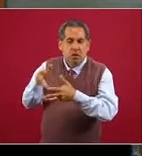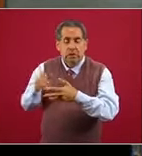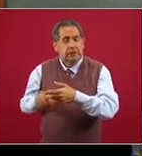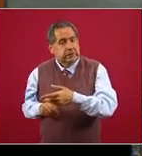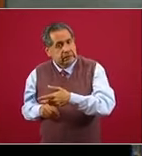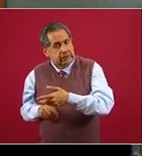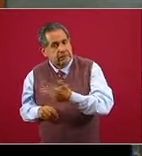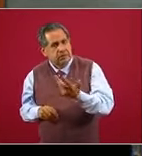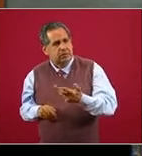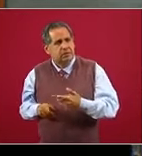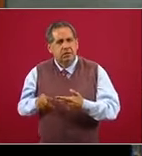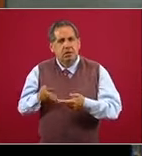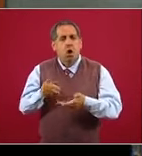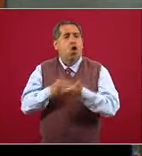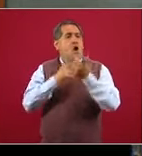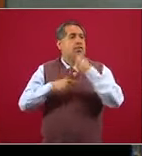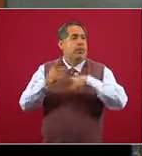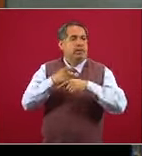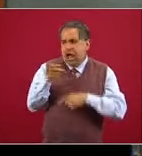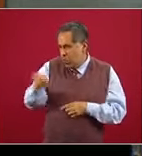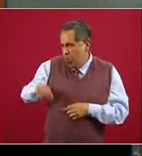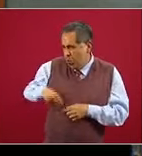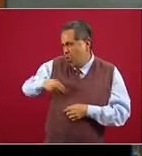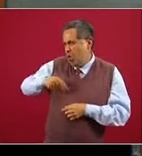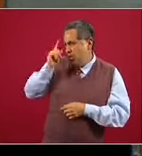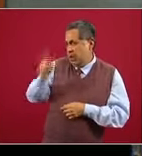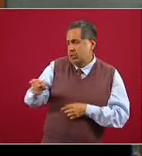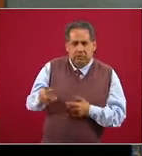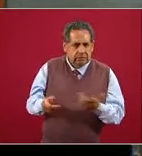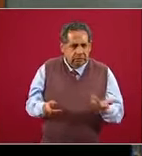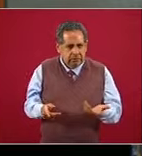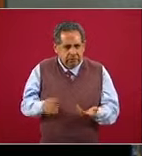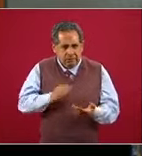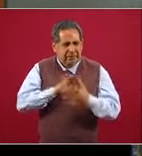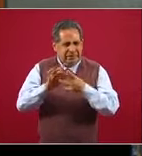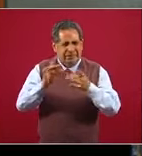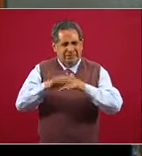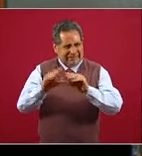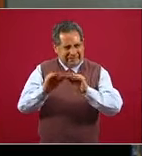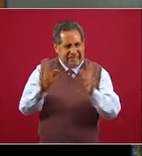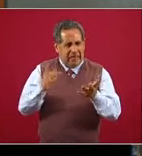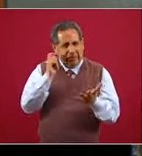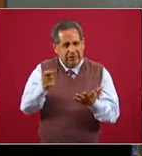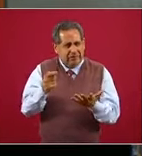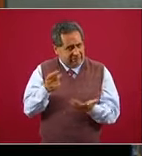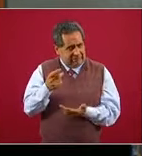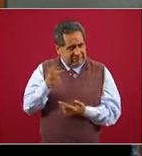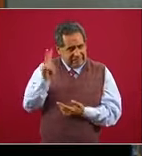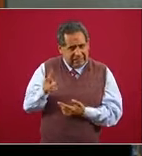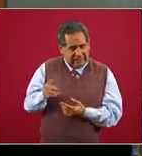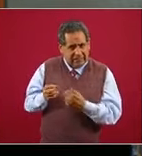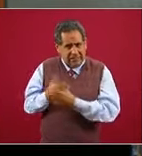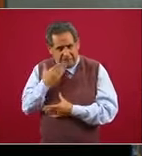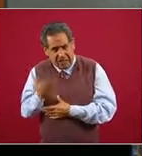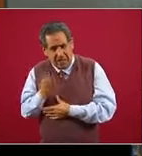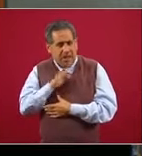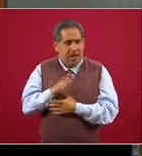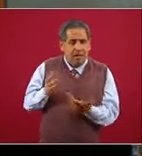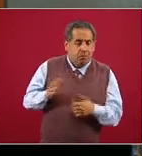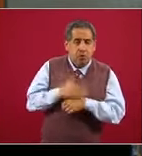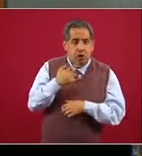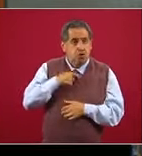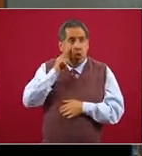pudiera representar un rebrote, ¿no? Entonces, si pueden ser un poco más explícitos de si estamos haciéndolo bien o lo estamos haciendo mal,